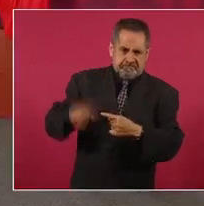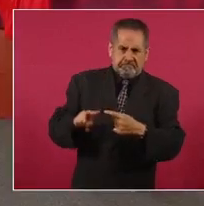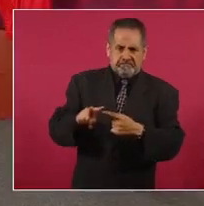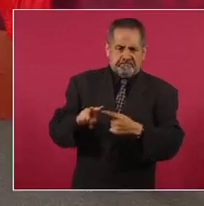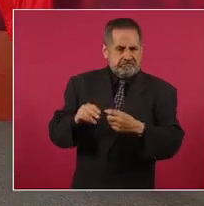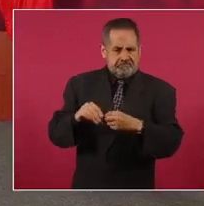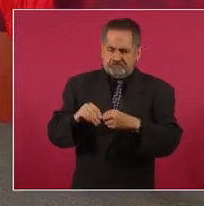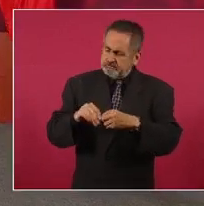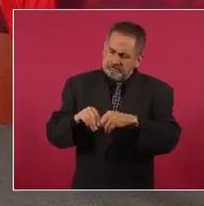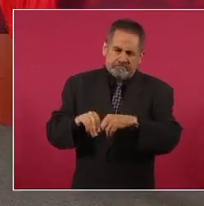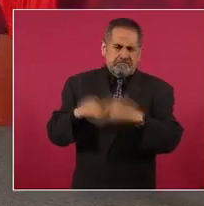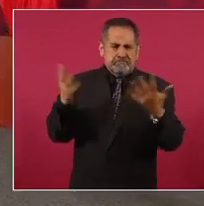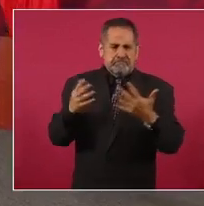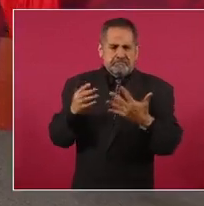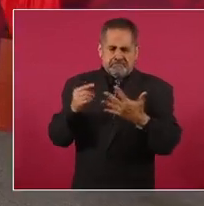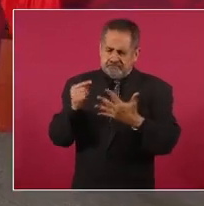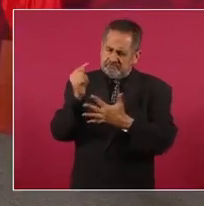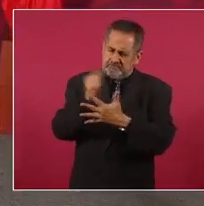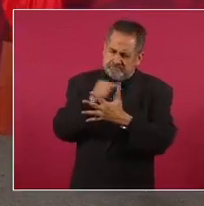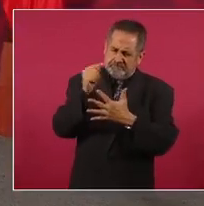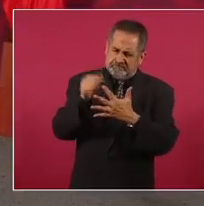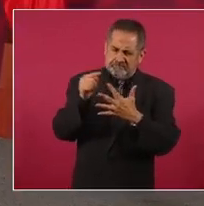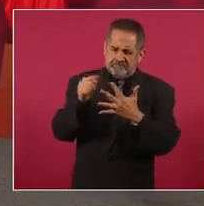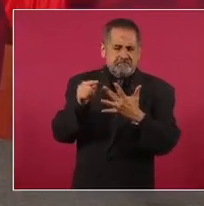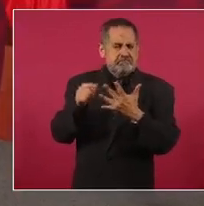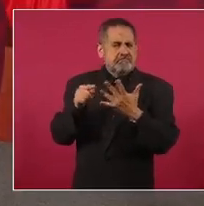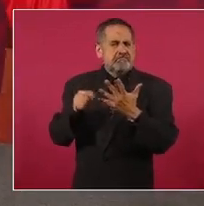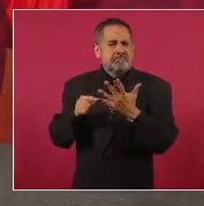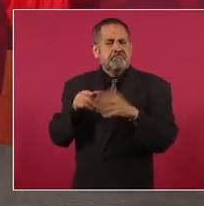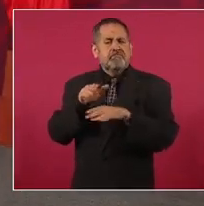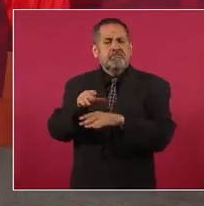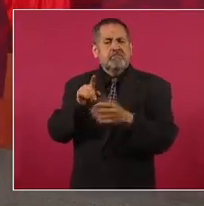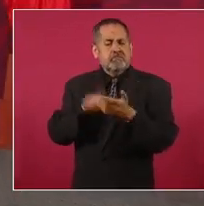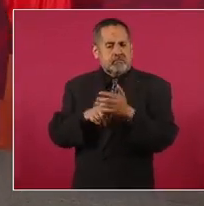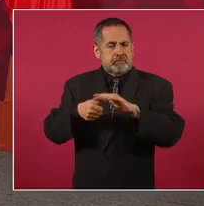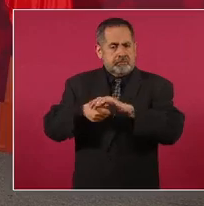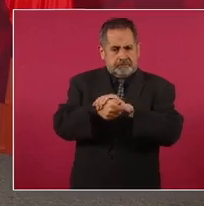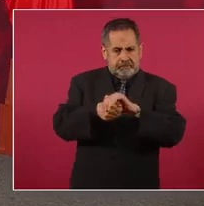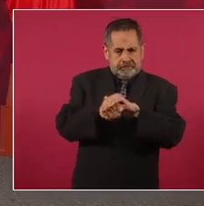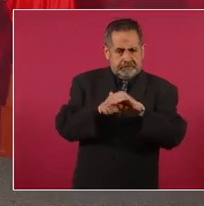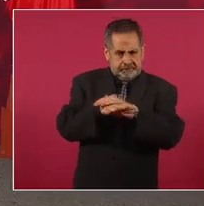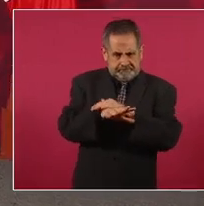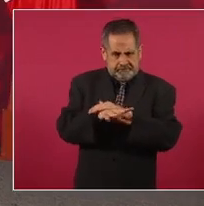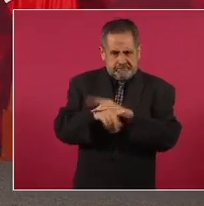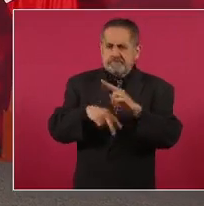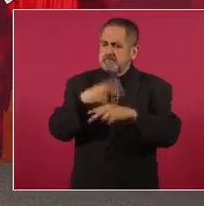todo lo relacionado con el caso de Ayotzinapa.